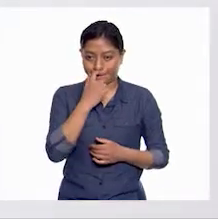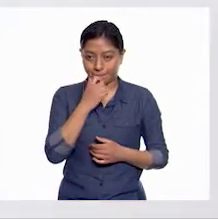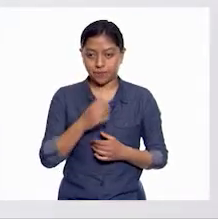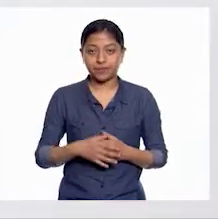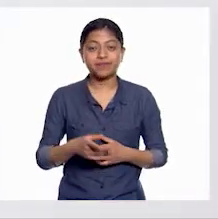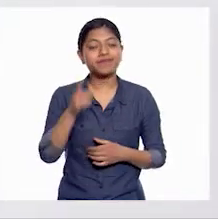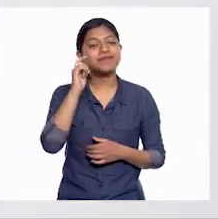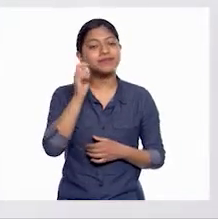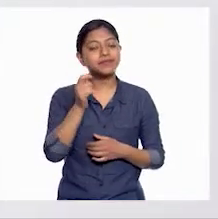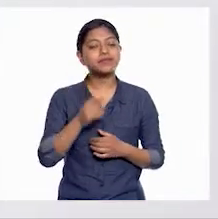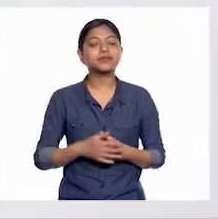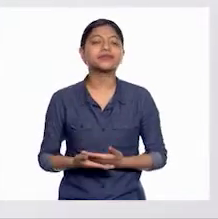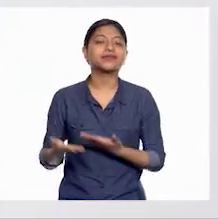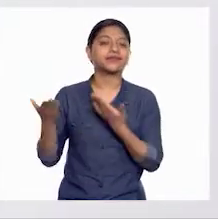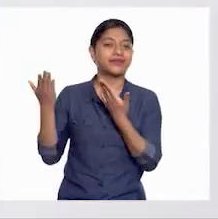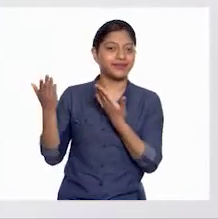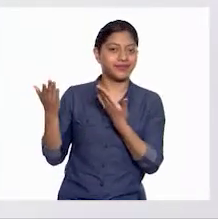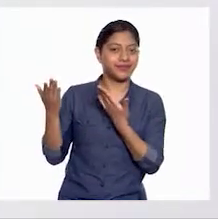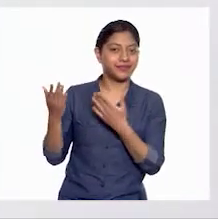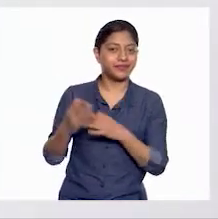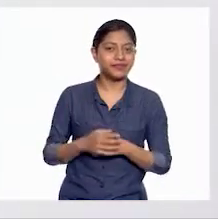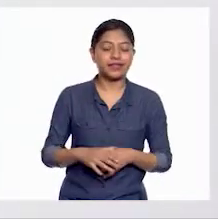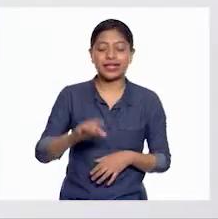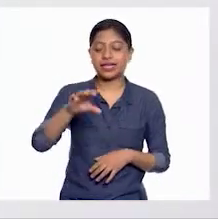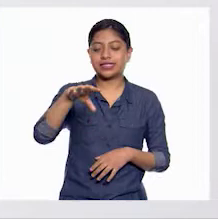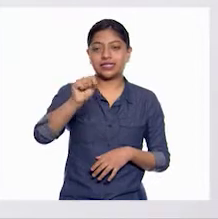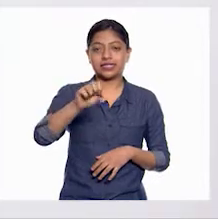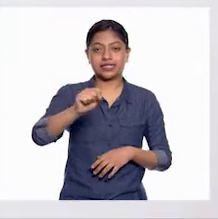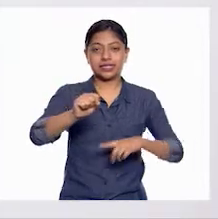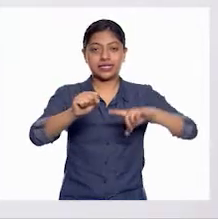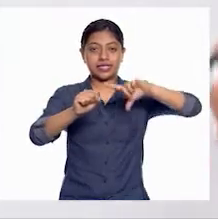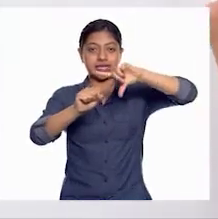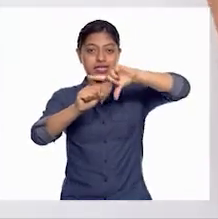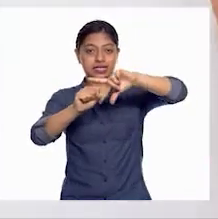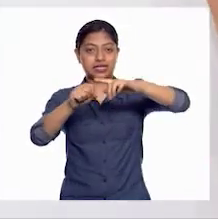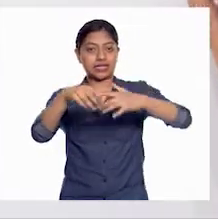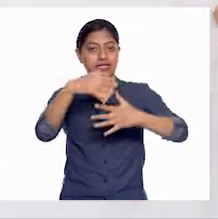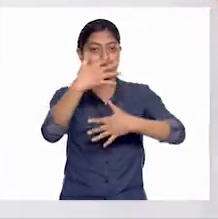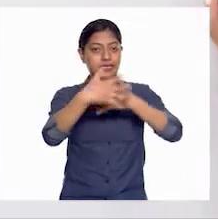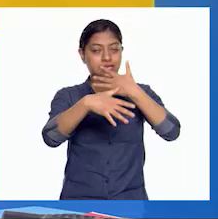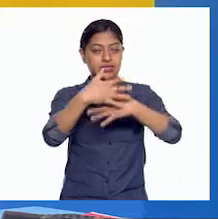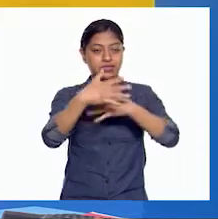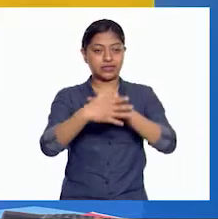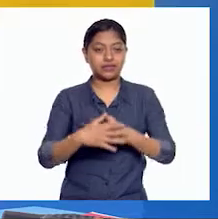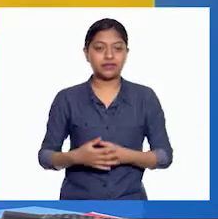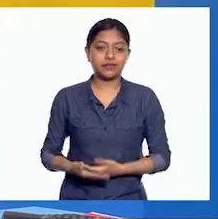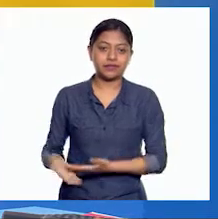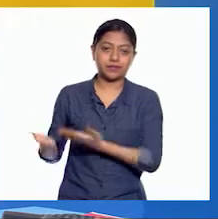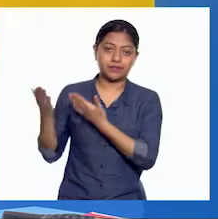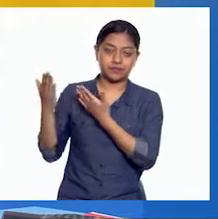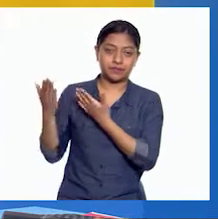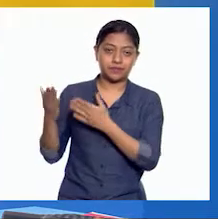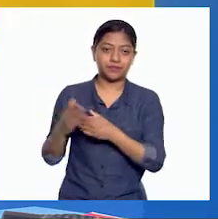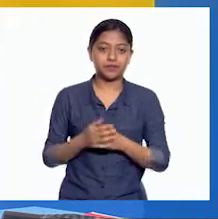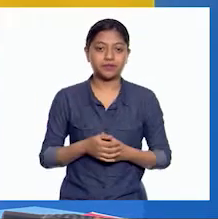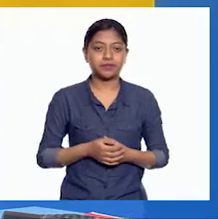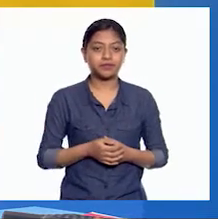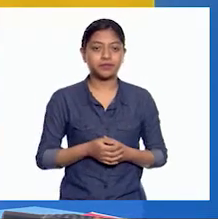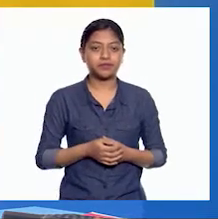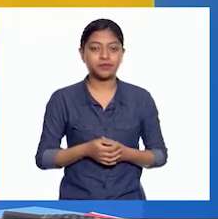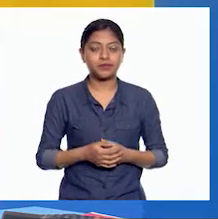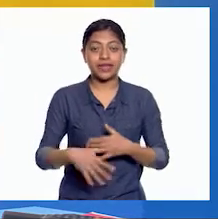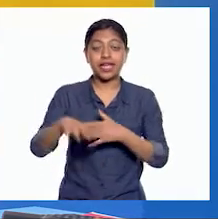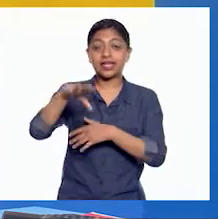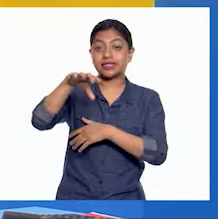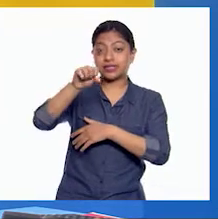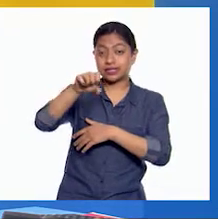Y entonces ahora voy a hacer 60 entre 15. Y lo voy a anotar aquí, 60